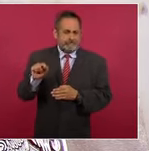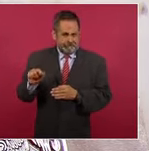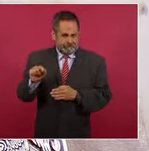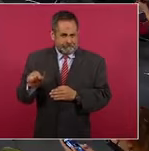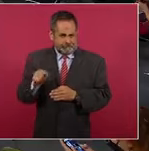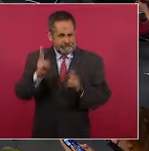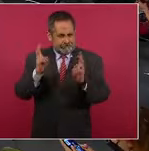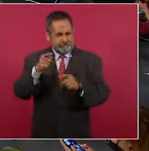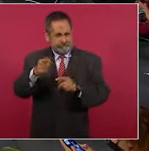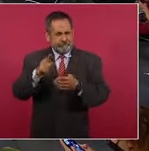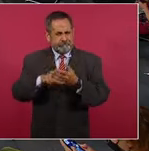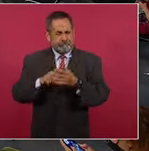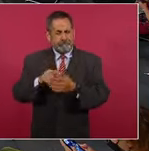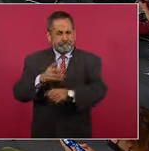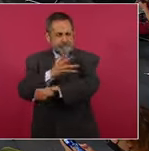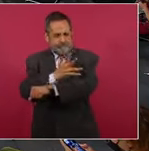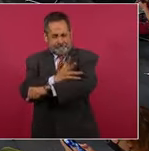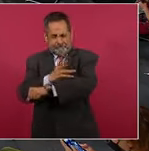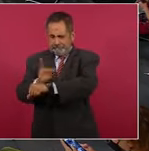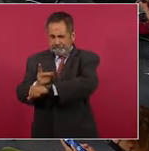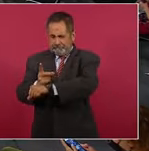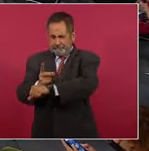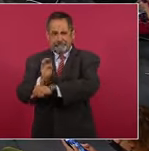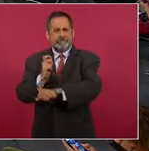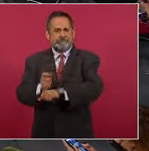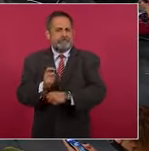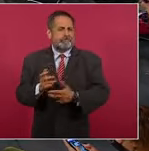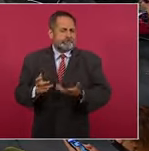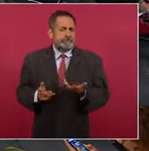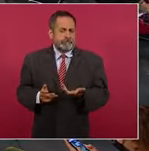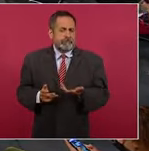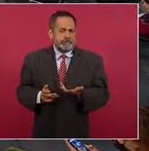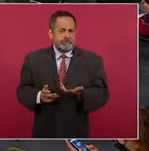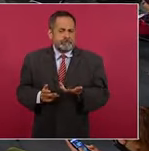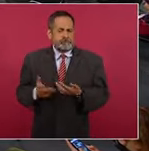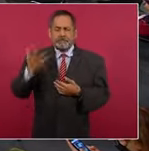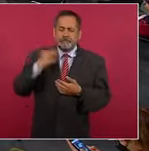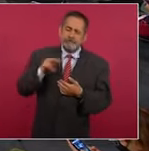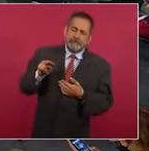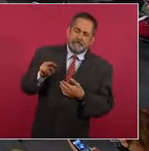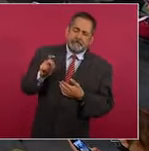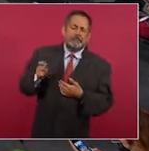sobre eso, sobre la honestidad, de cómo lo veían.